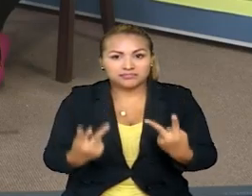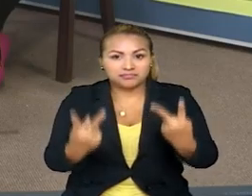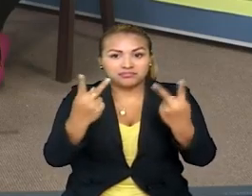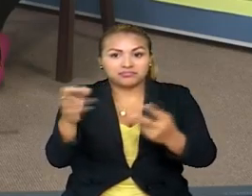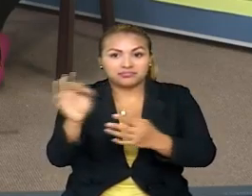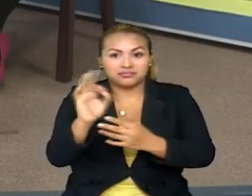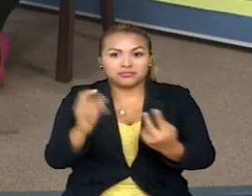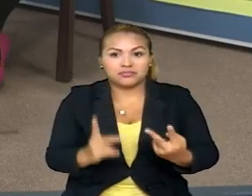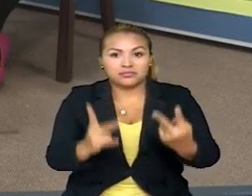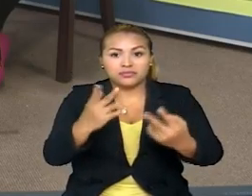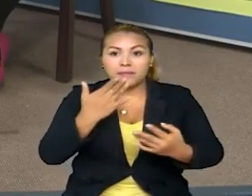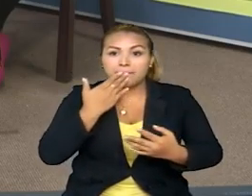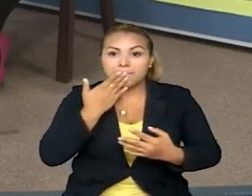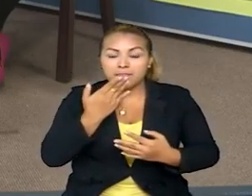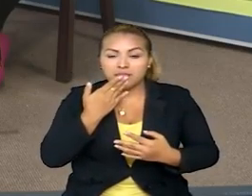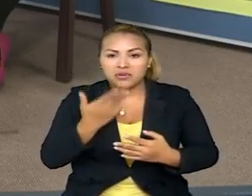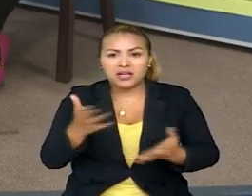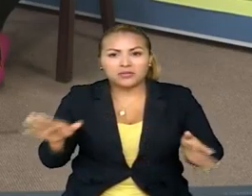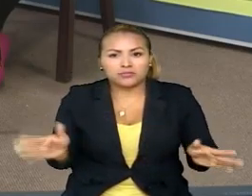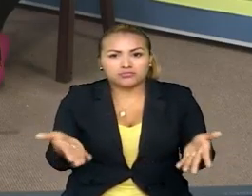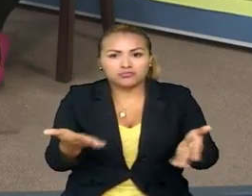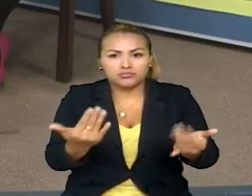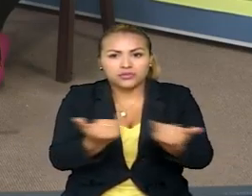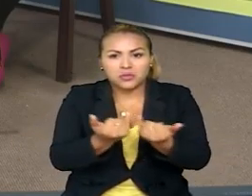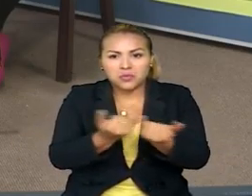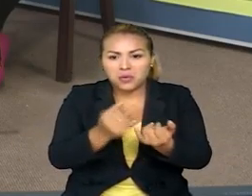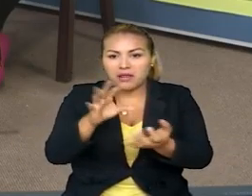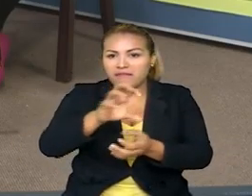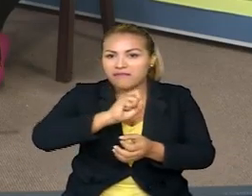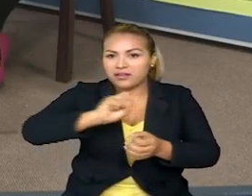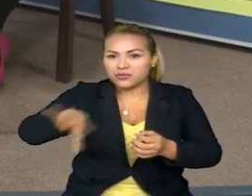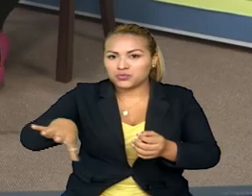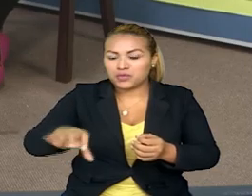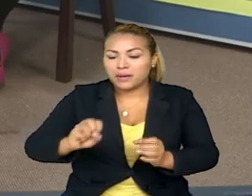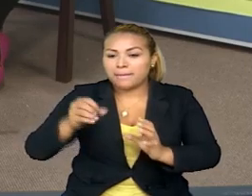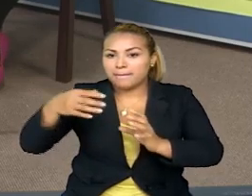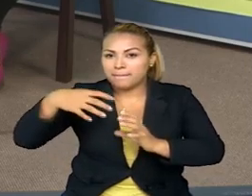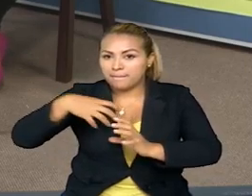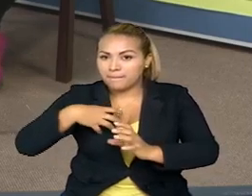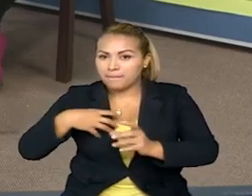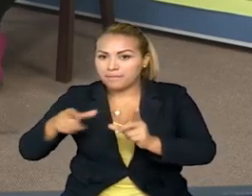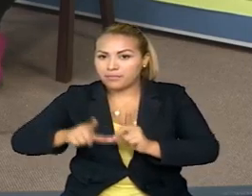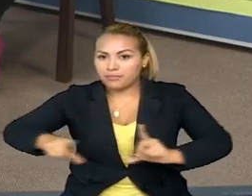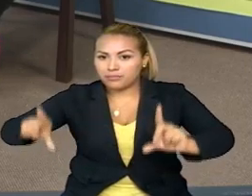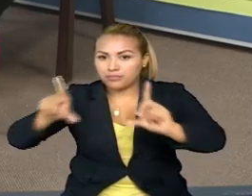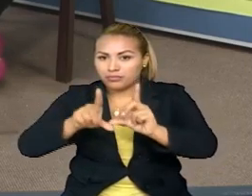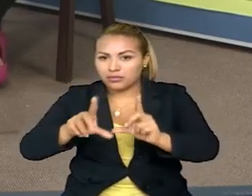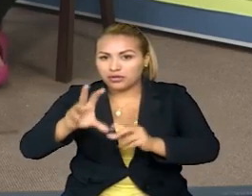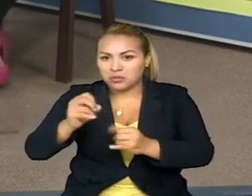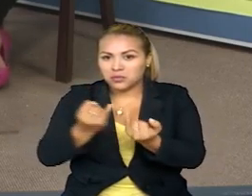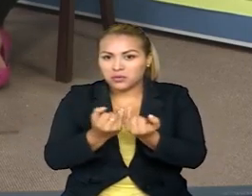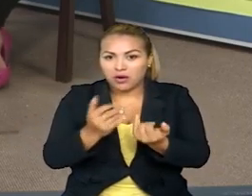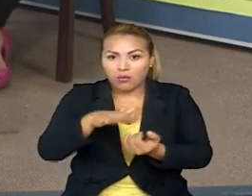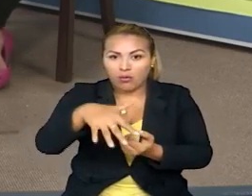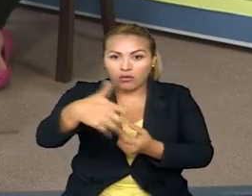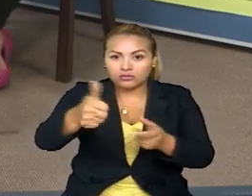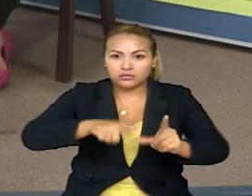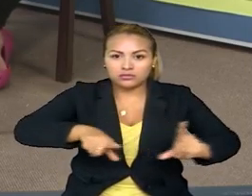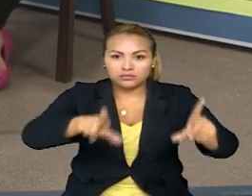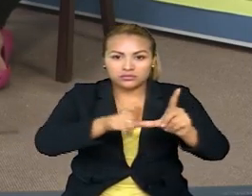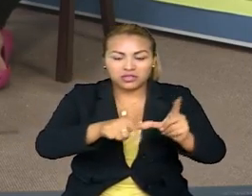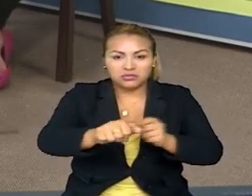saludable en fomentar el hábito de botar la basura en su lugar no establecer los botaderos ilegales en un lugar